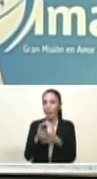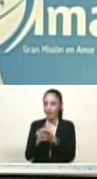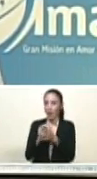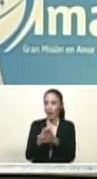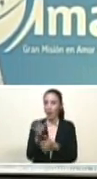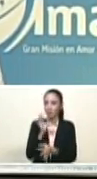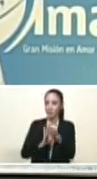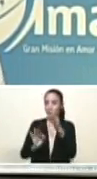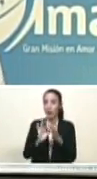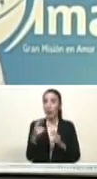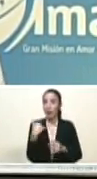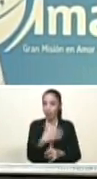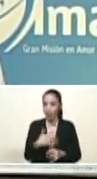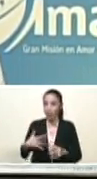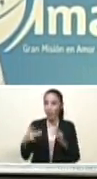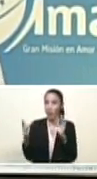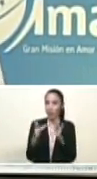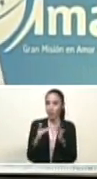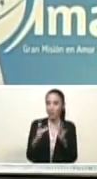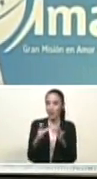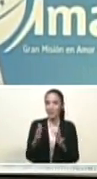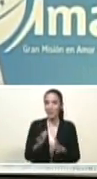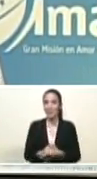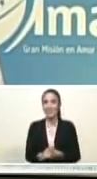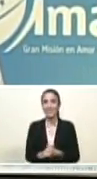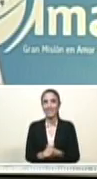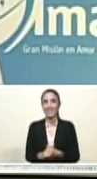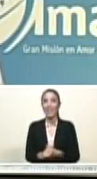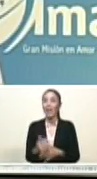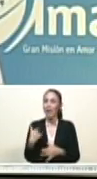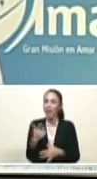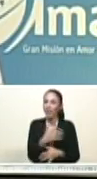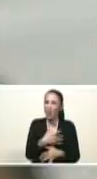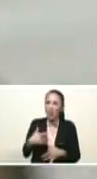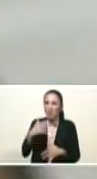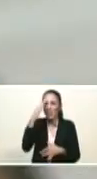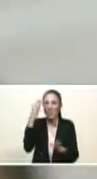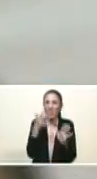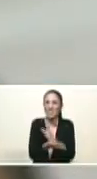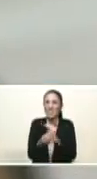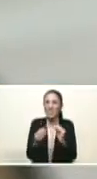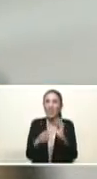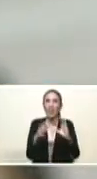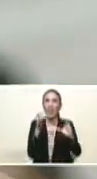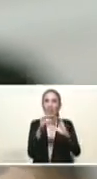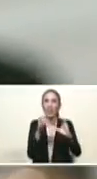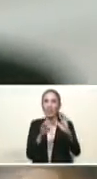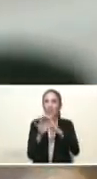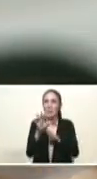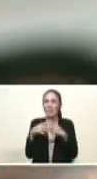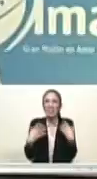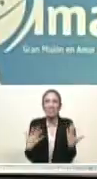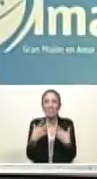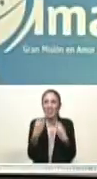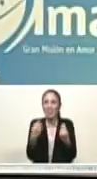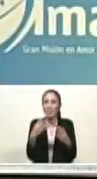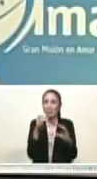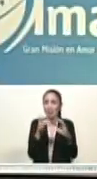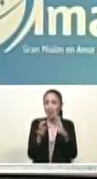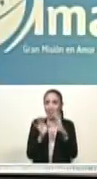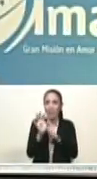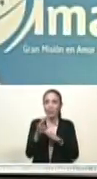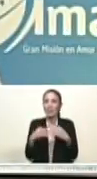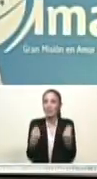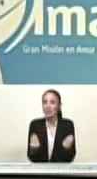que querían conocer qué era el carnet de la patria, qué era el código QR y cómo protegíamos al pueblo de manera creciente a través